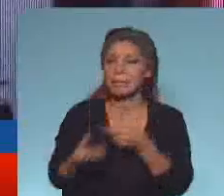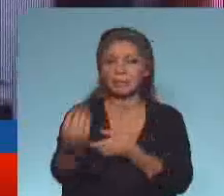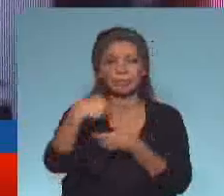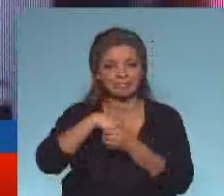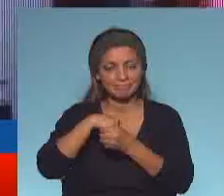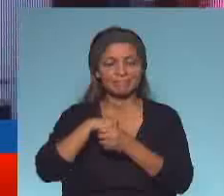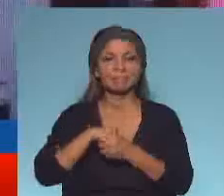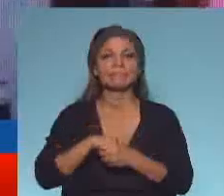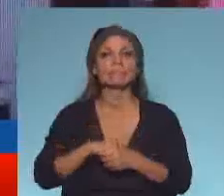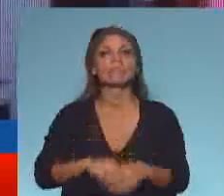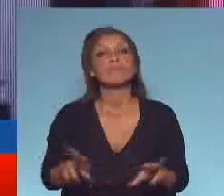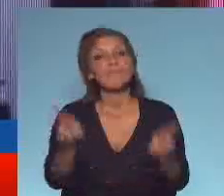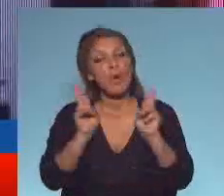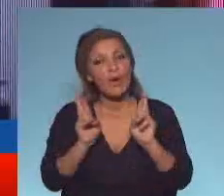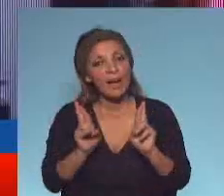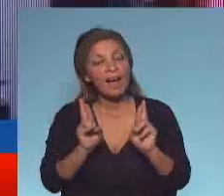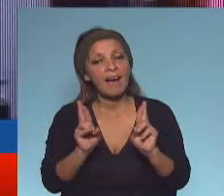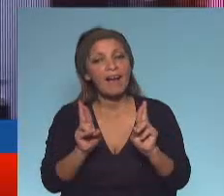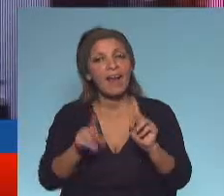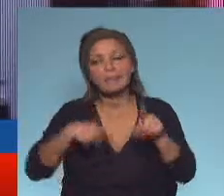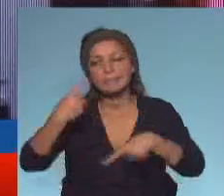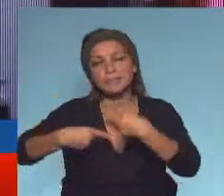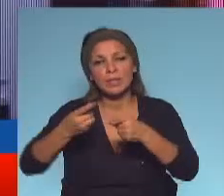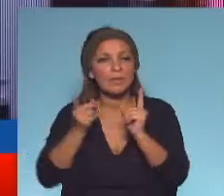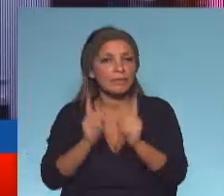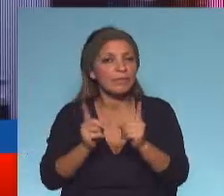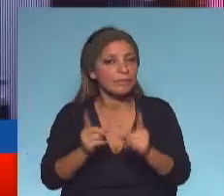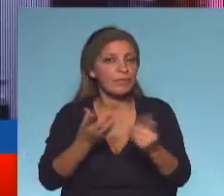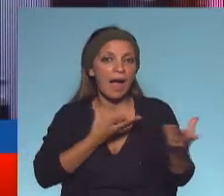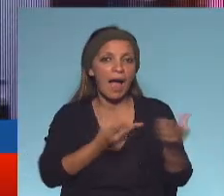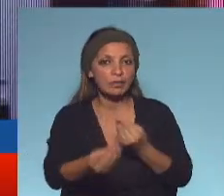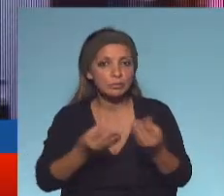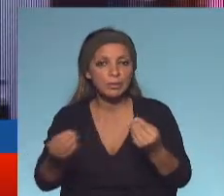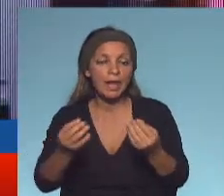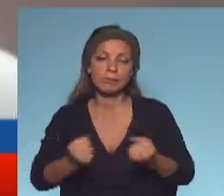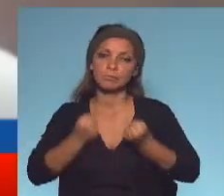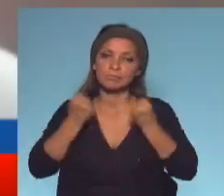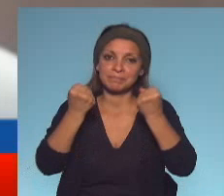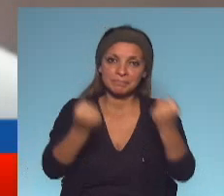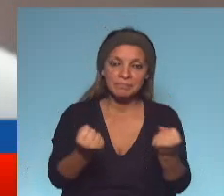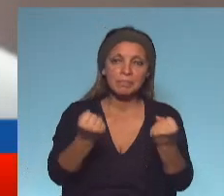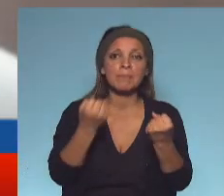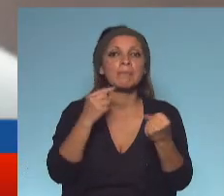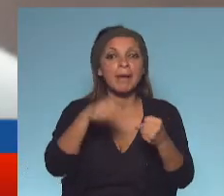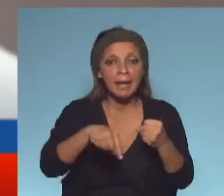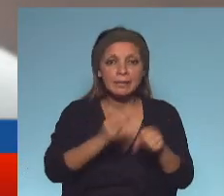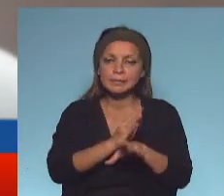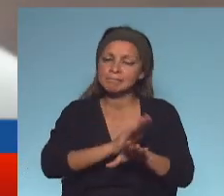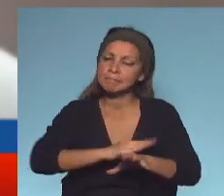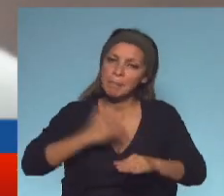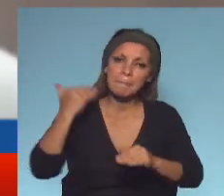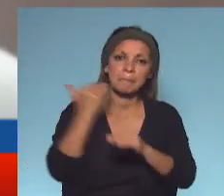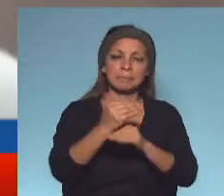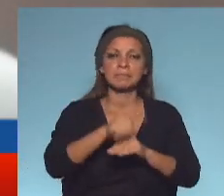iniciativa. Esperamos poder seguir colaborando y hacer todo el esfuerzo para que superemos este